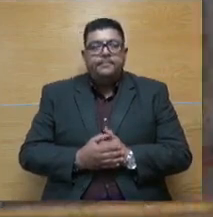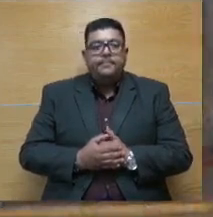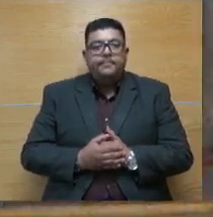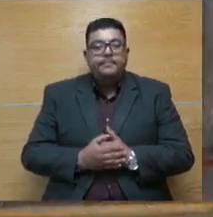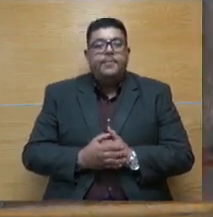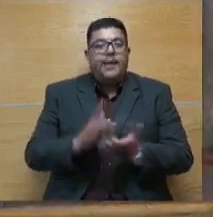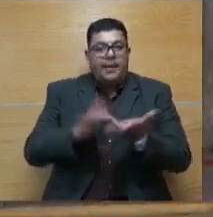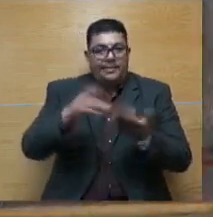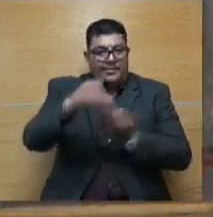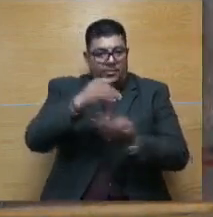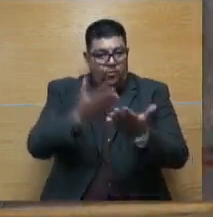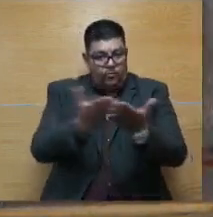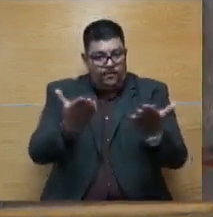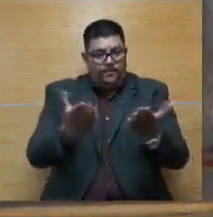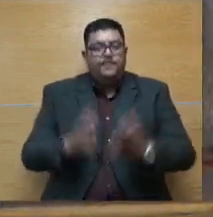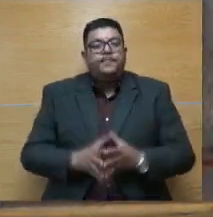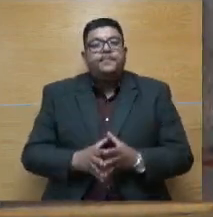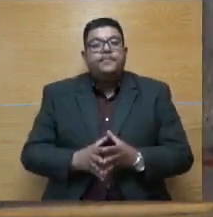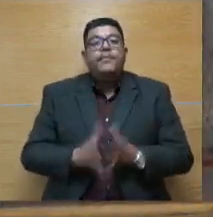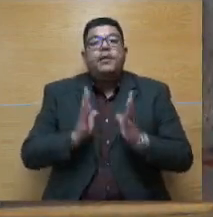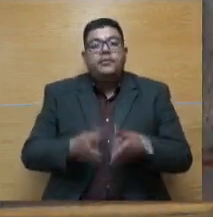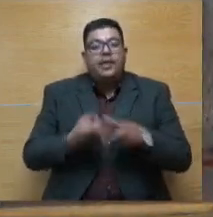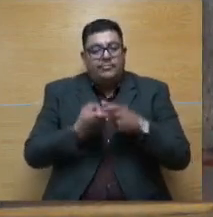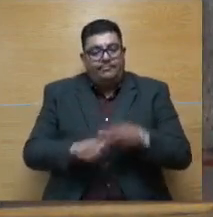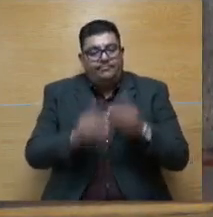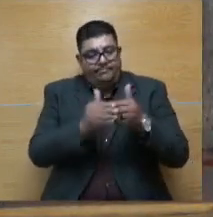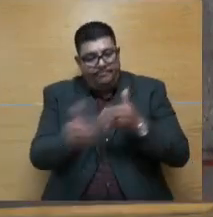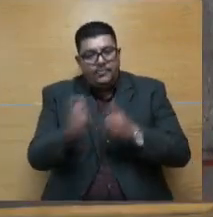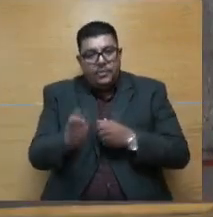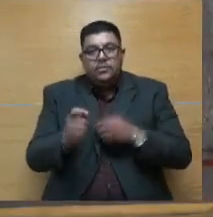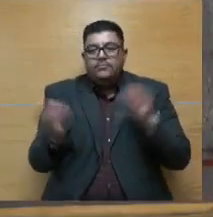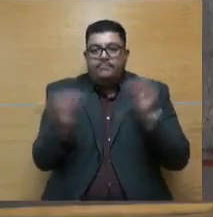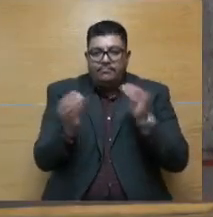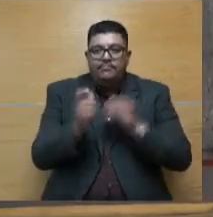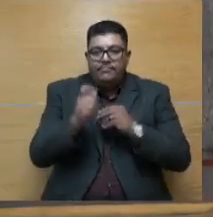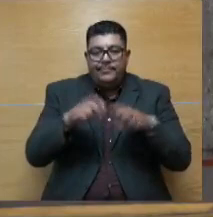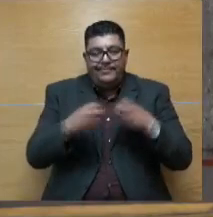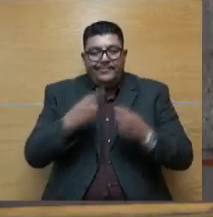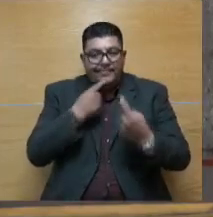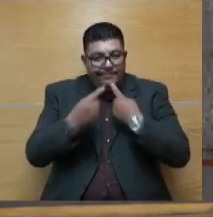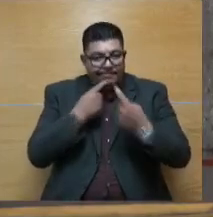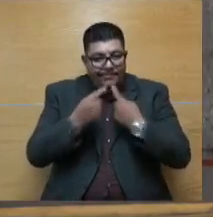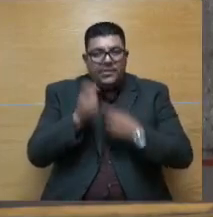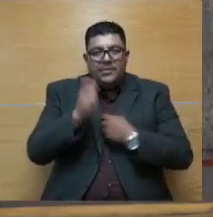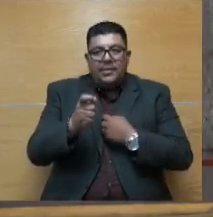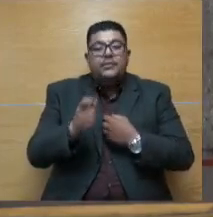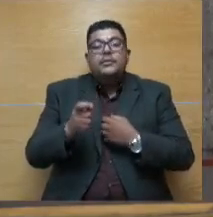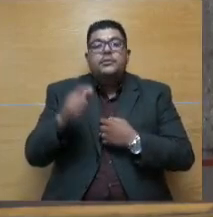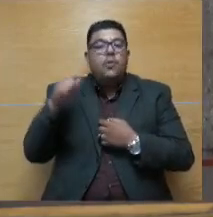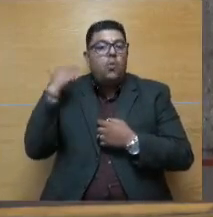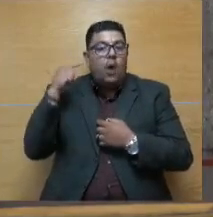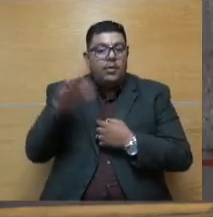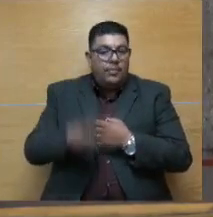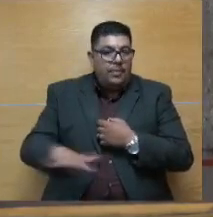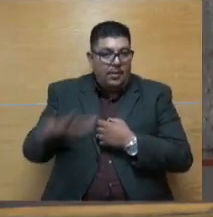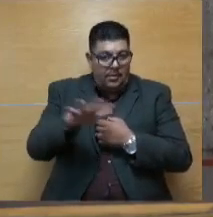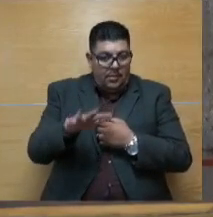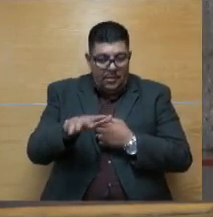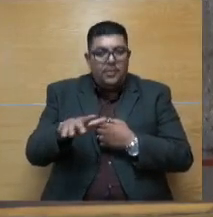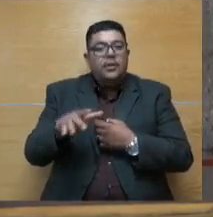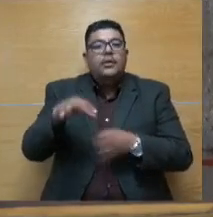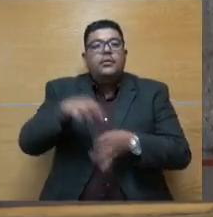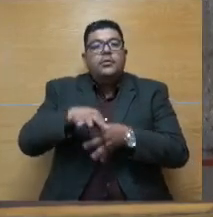Muchas gracias iniciamos entonces la sesión pública de resolución de la sala regional Guadalajara el tribunal electoral del poder judicial de la